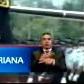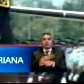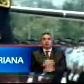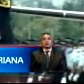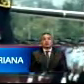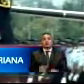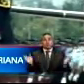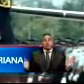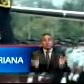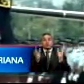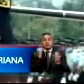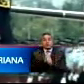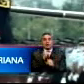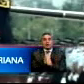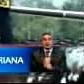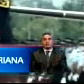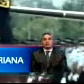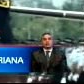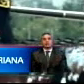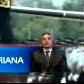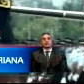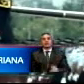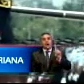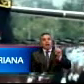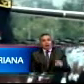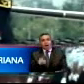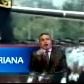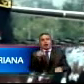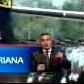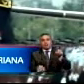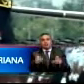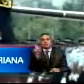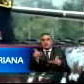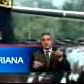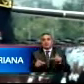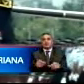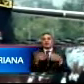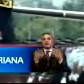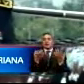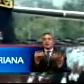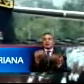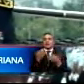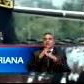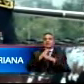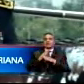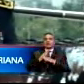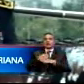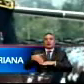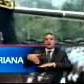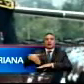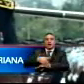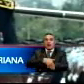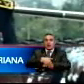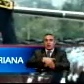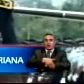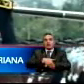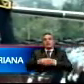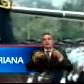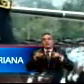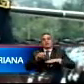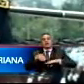y el empleo, hay quienes desean bloquear calles